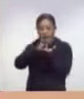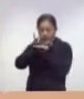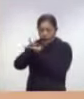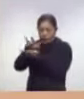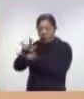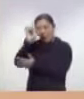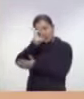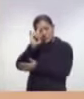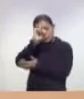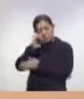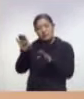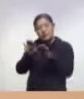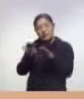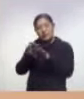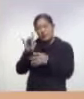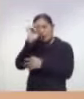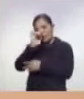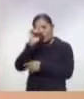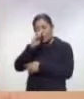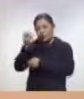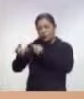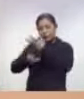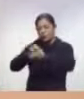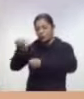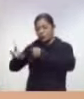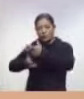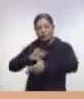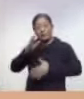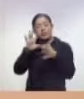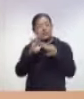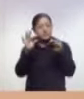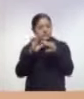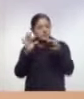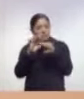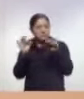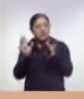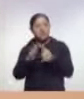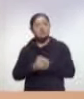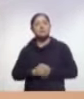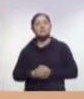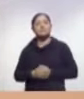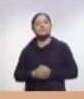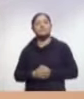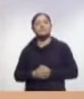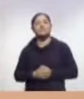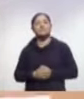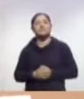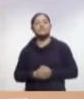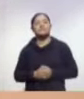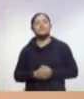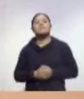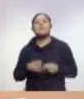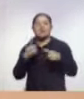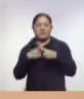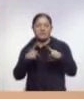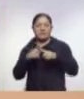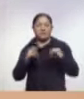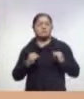la asesoría técnica, asesoría con las diferentes direcciones que tenemos aquí.